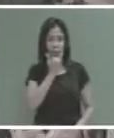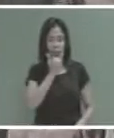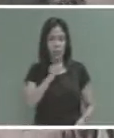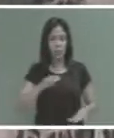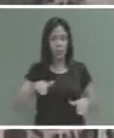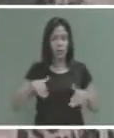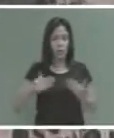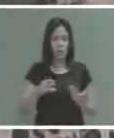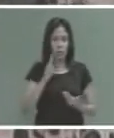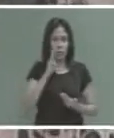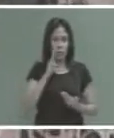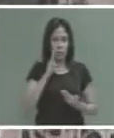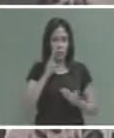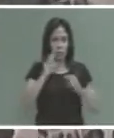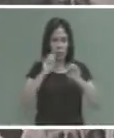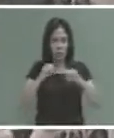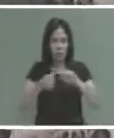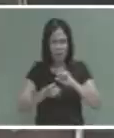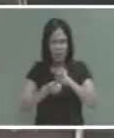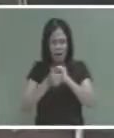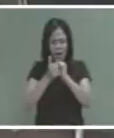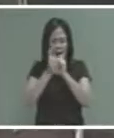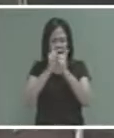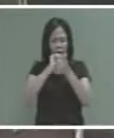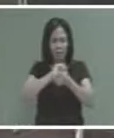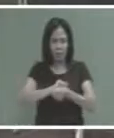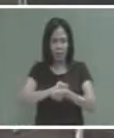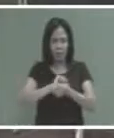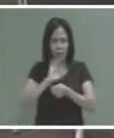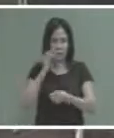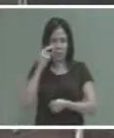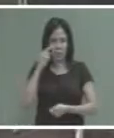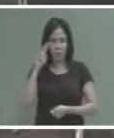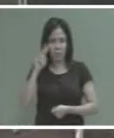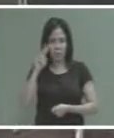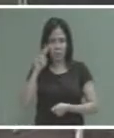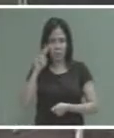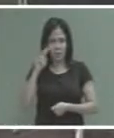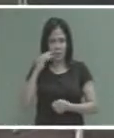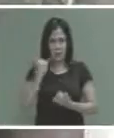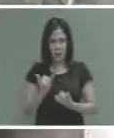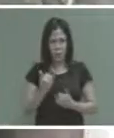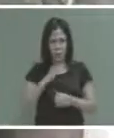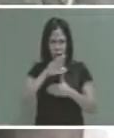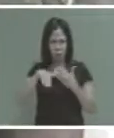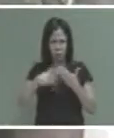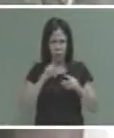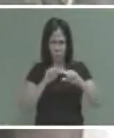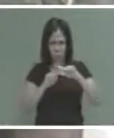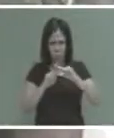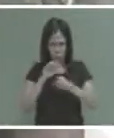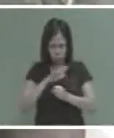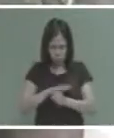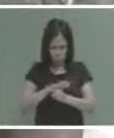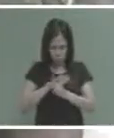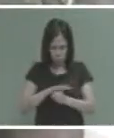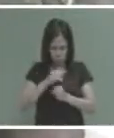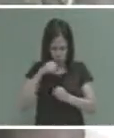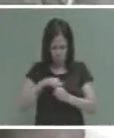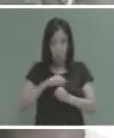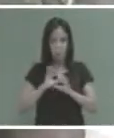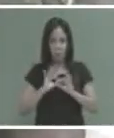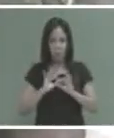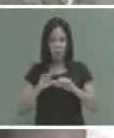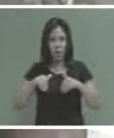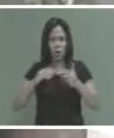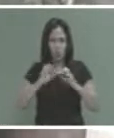día mirar la vida de otra forma y sacar de ti todo lo mejor? Bueno, yo creo que nunca cambió. Como te